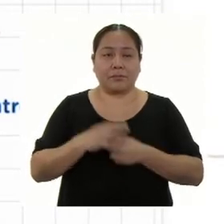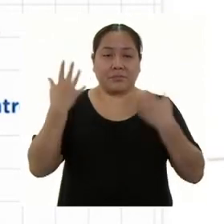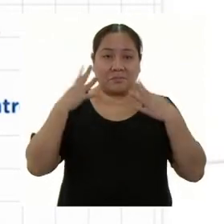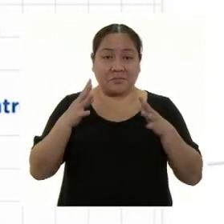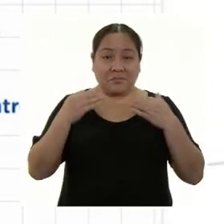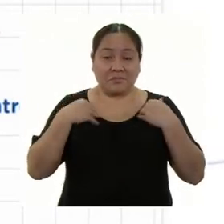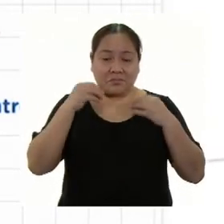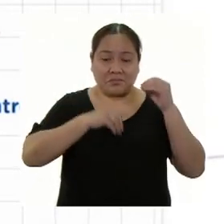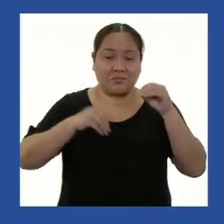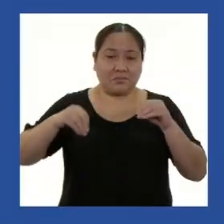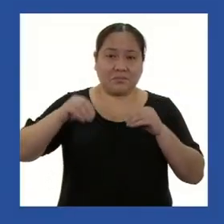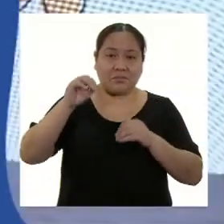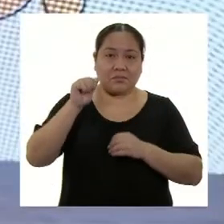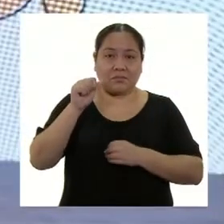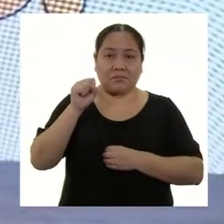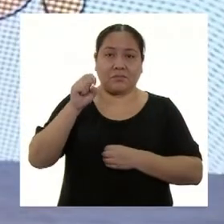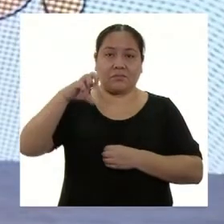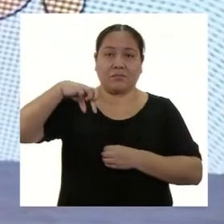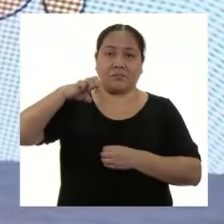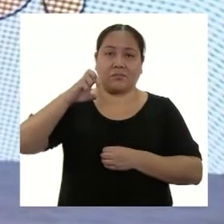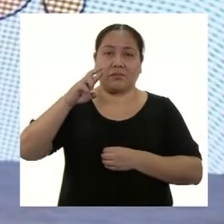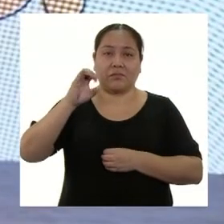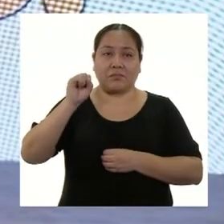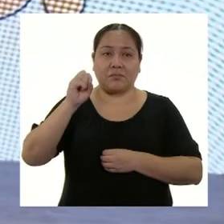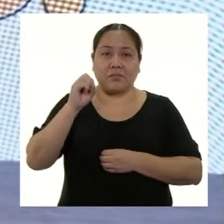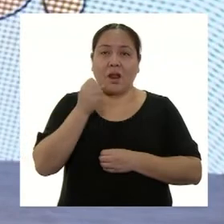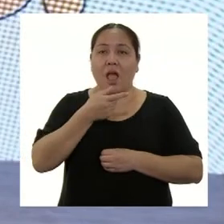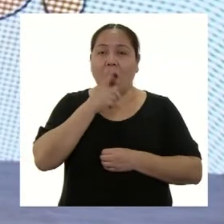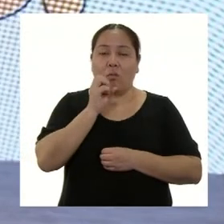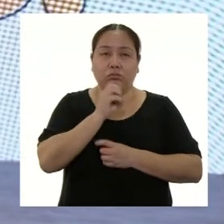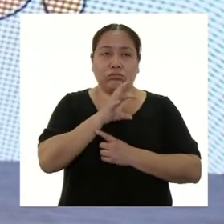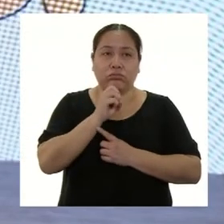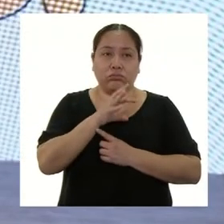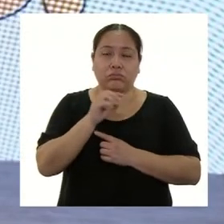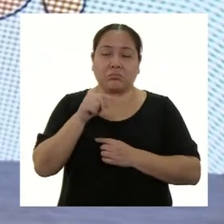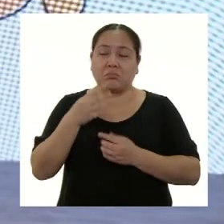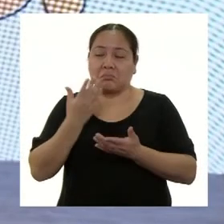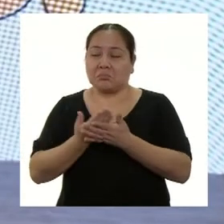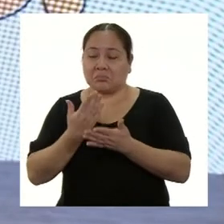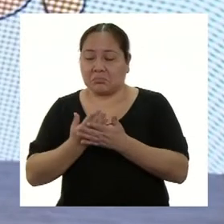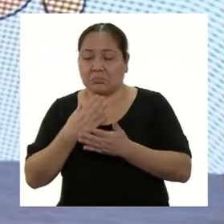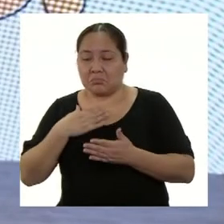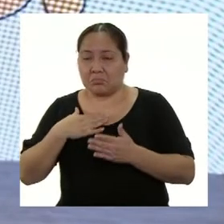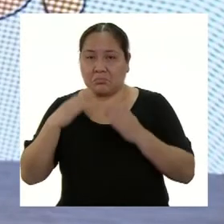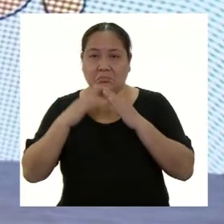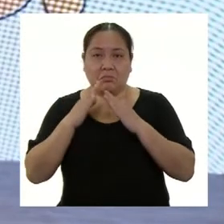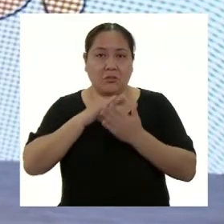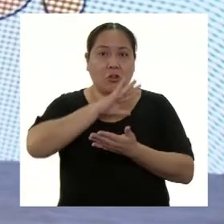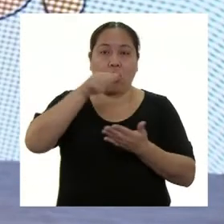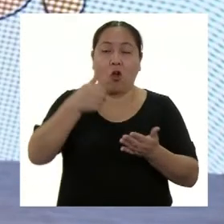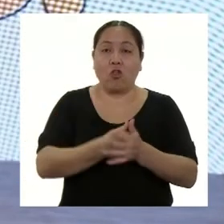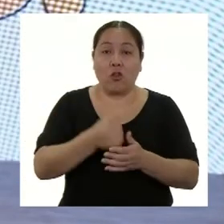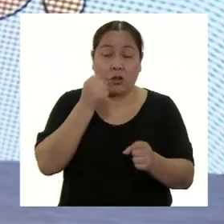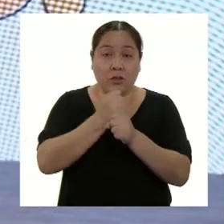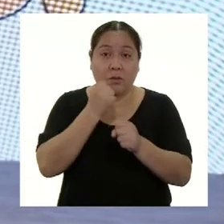tus aspersores. Esto lo tengo que aplicar en mi casa. Con todo lo que hemos hecho